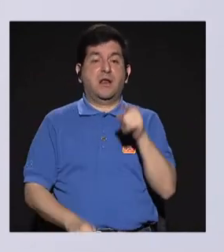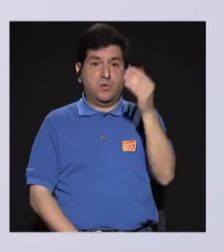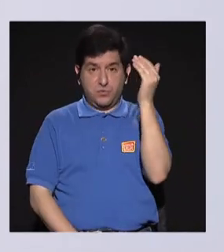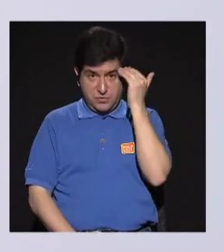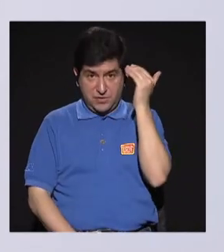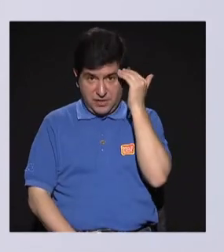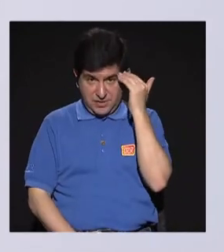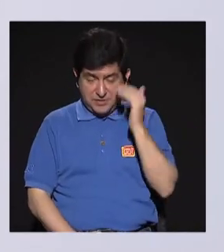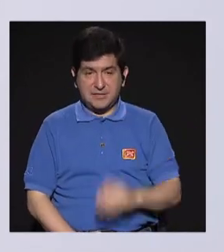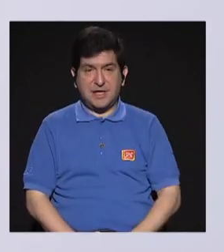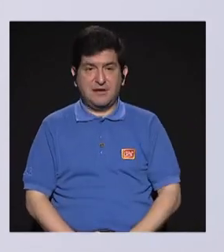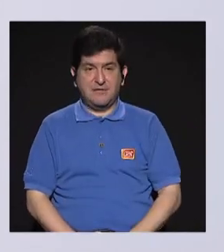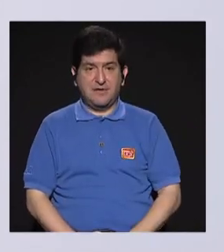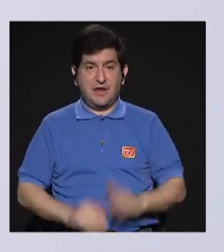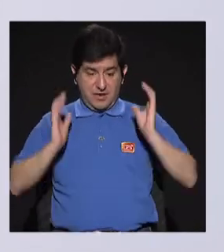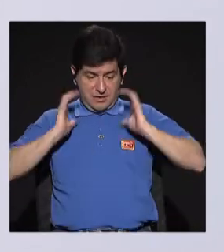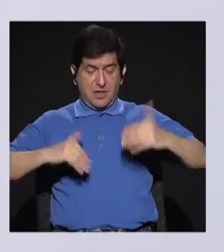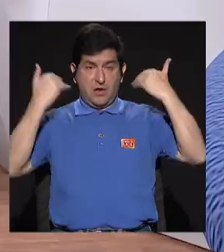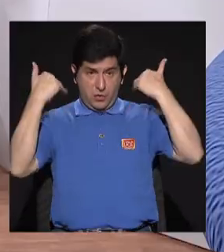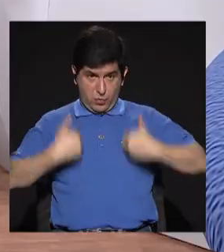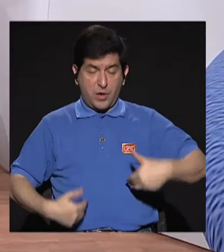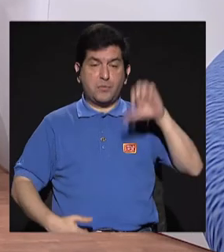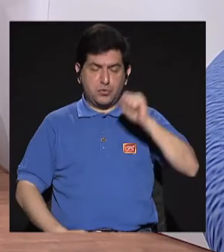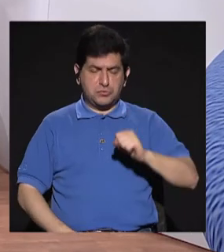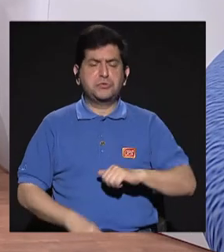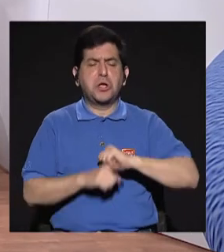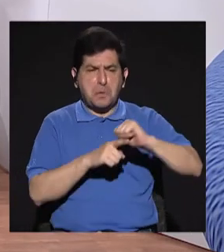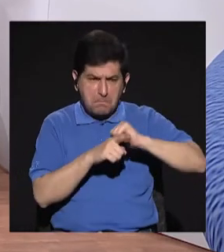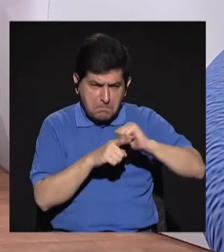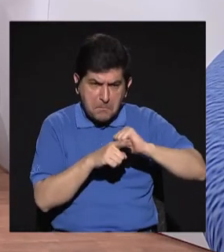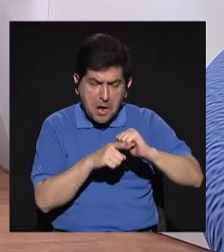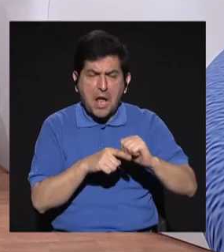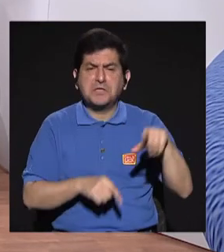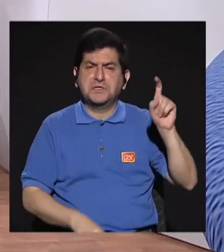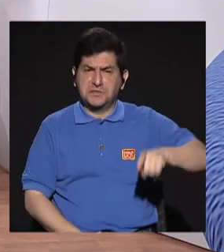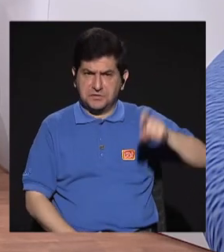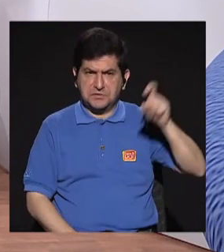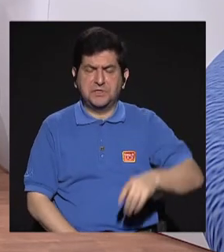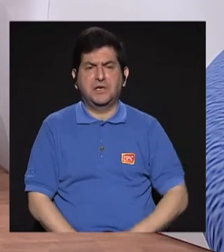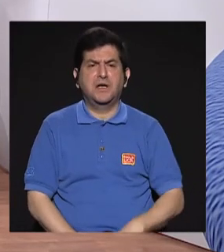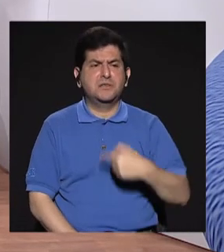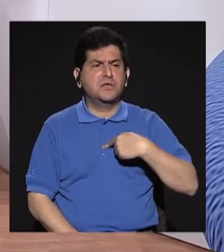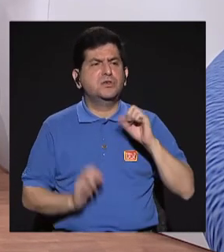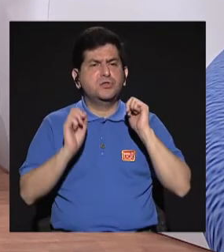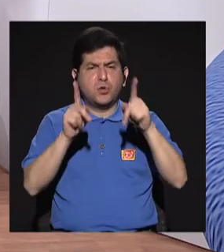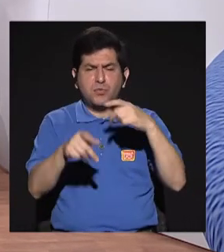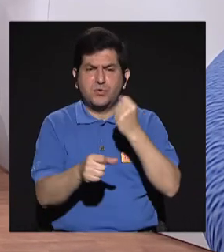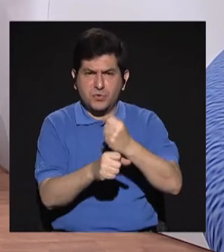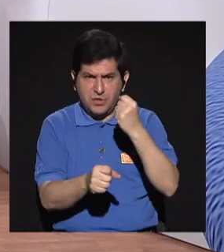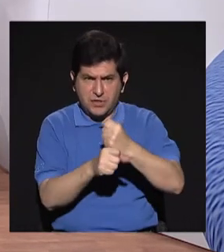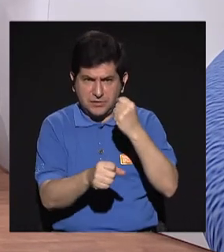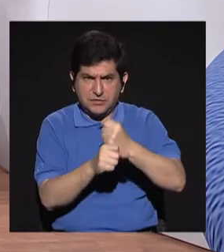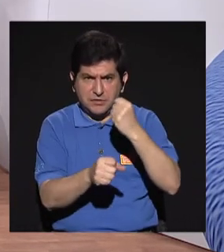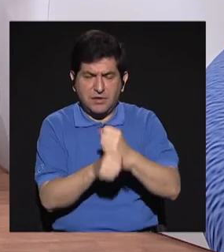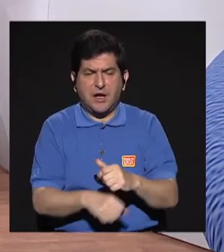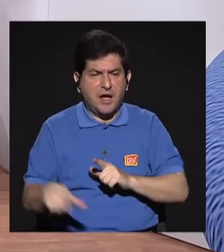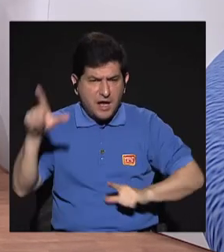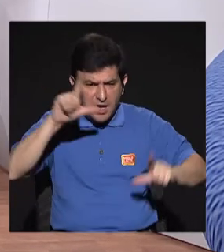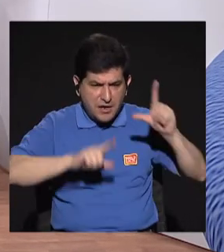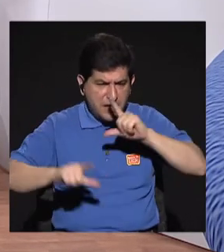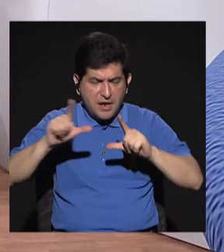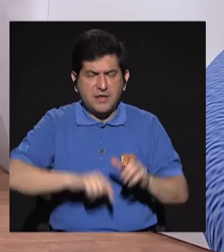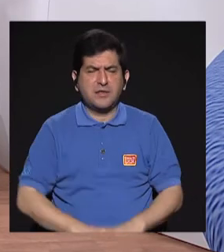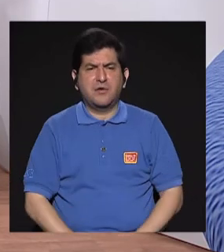general tal vez hacer prácticas entre otras cosas yo tuve la oportunidad de trabajar en